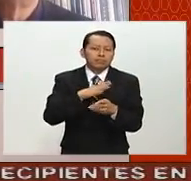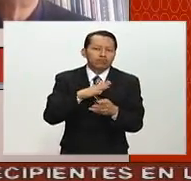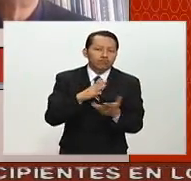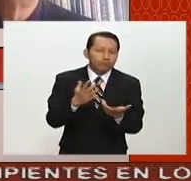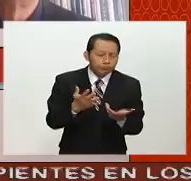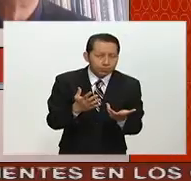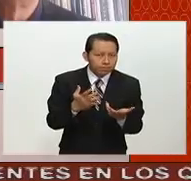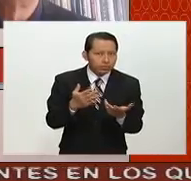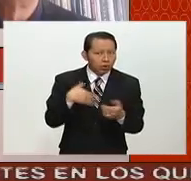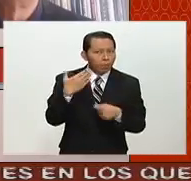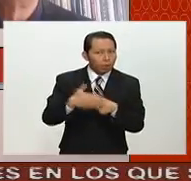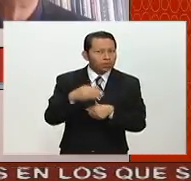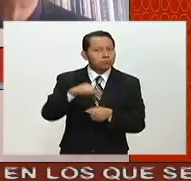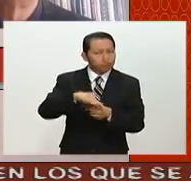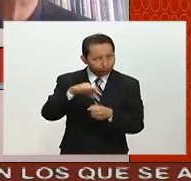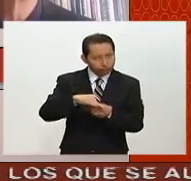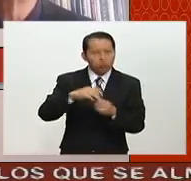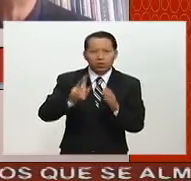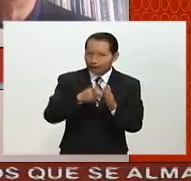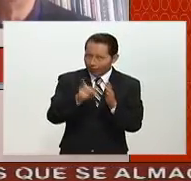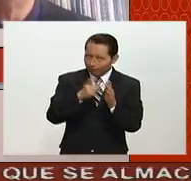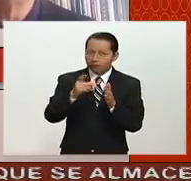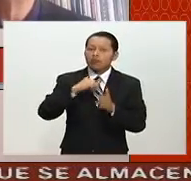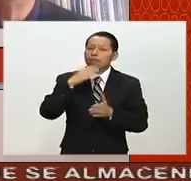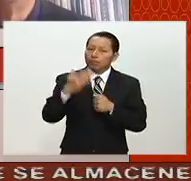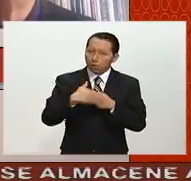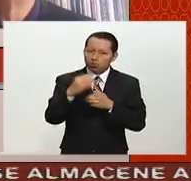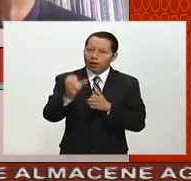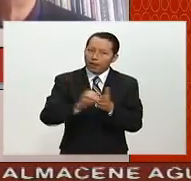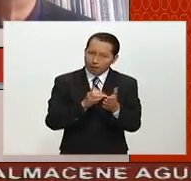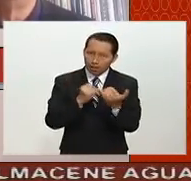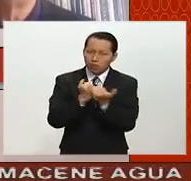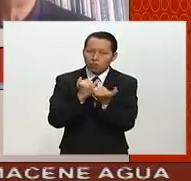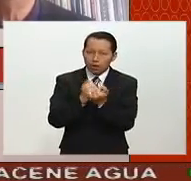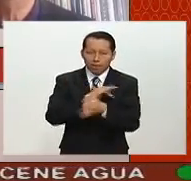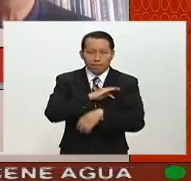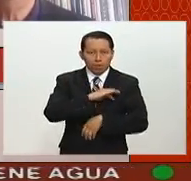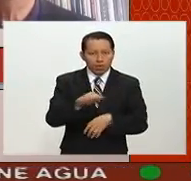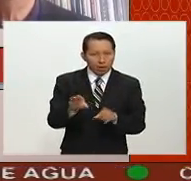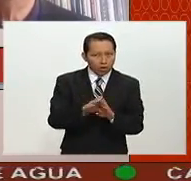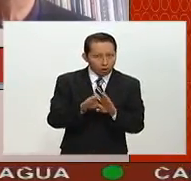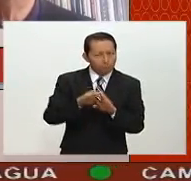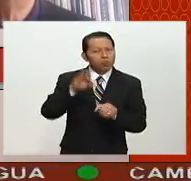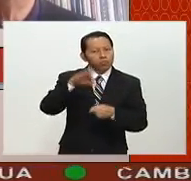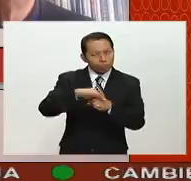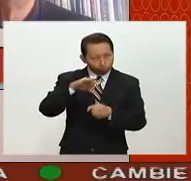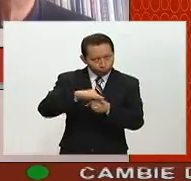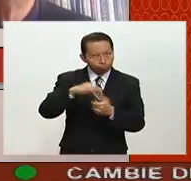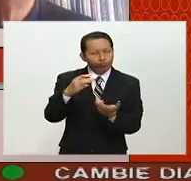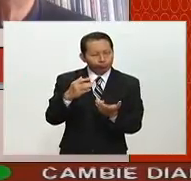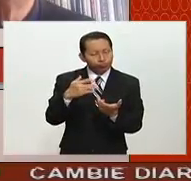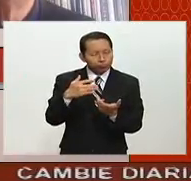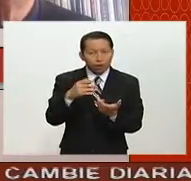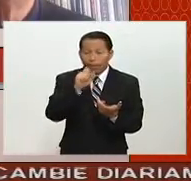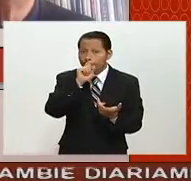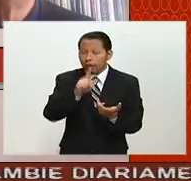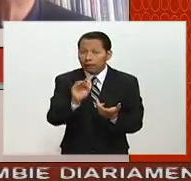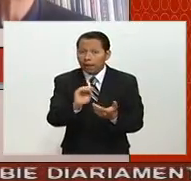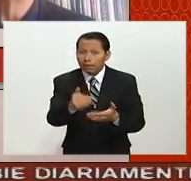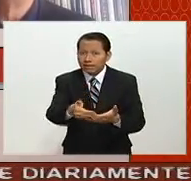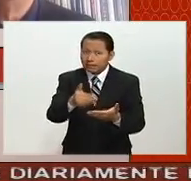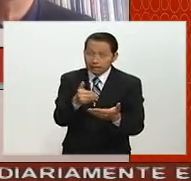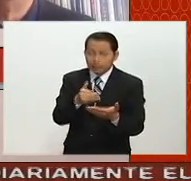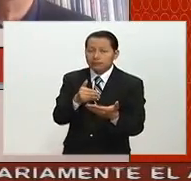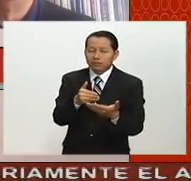panorama electoral, otra vez un calendario que puede generar pues elecciones en cualquier momento, ¿no? Adelantar elecciones.